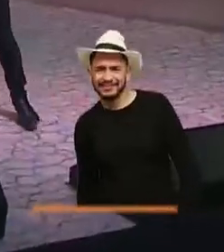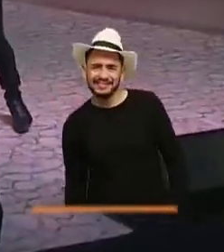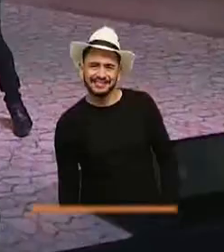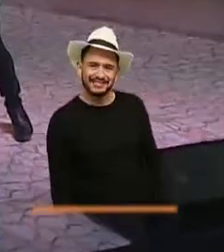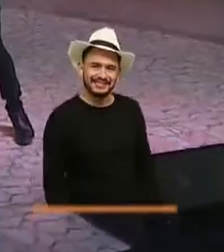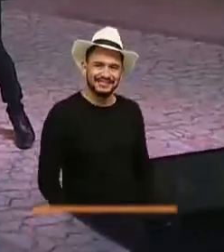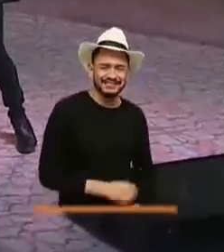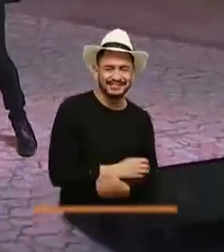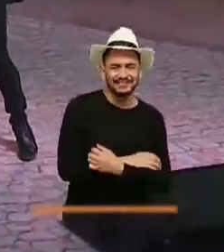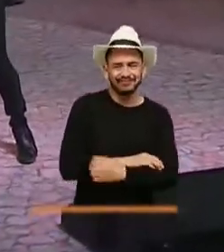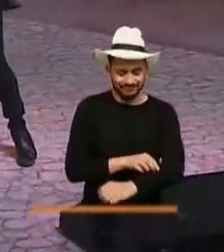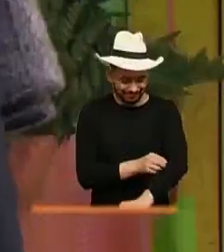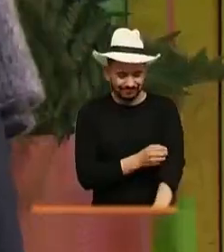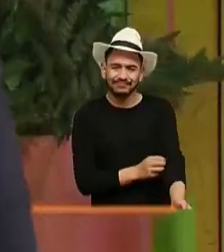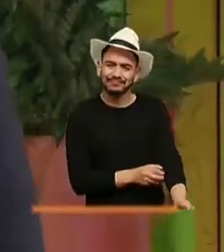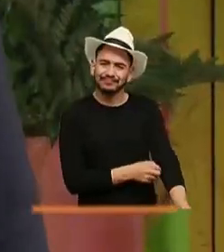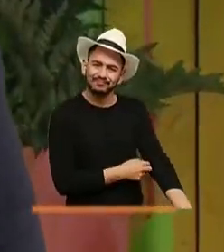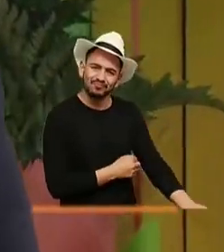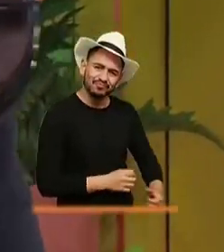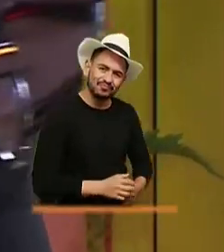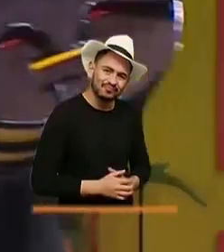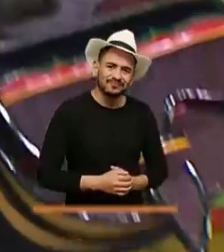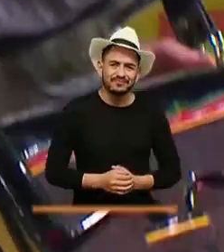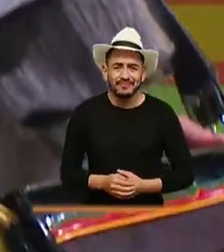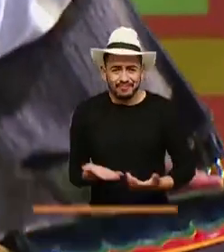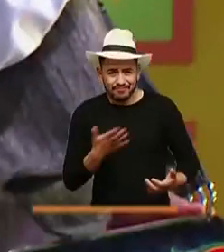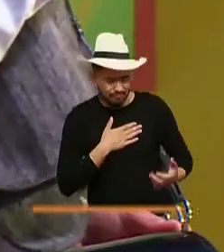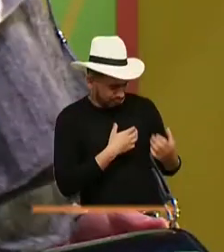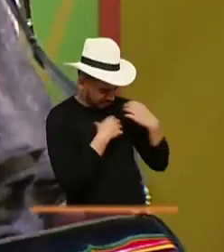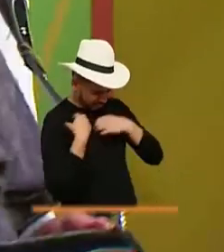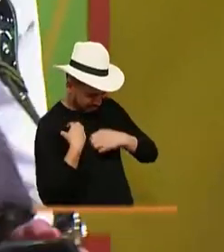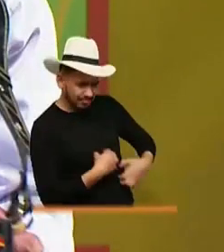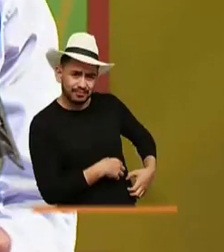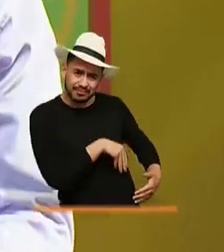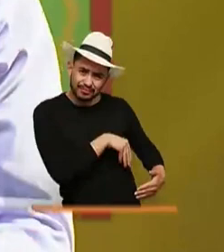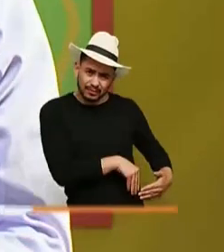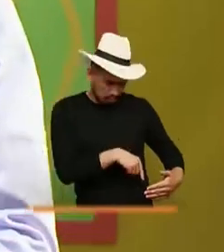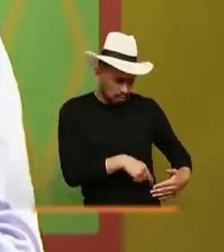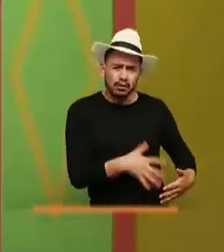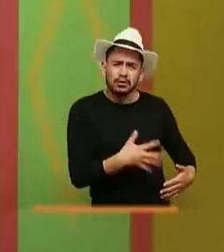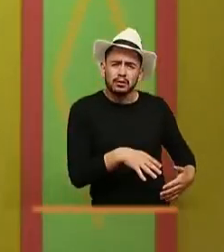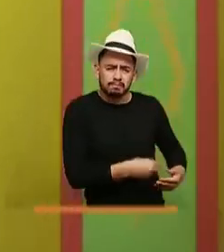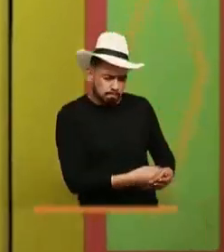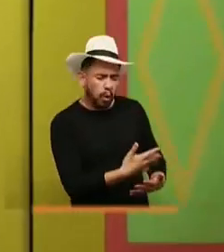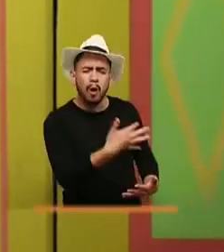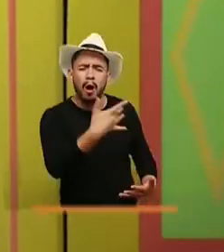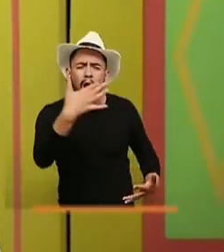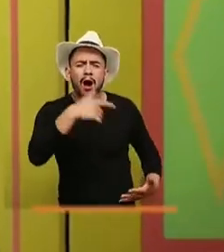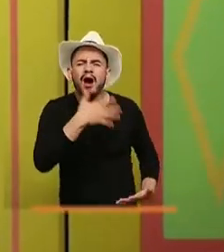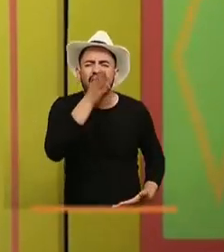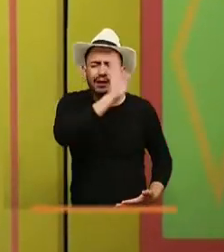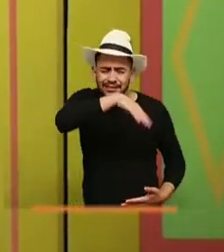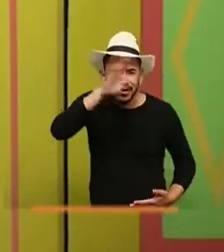En mi carriel yo contemplo lo de un ancestro antioqueño. Y hoy gracias a